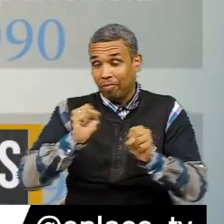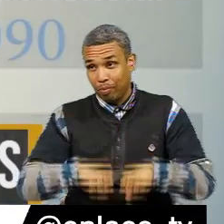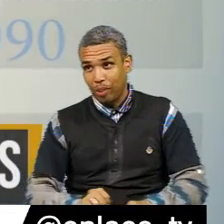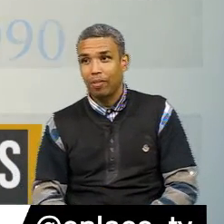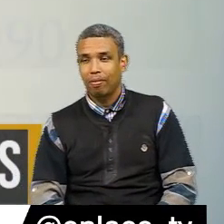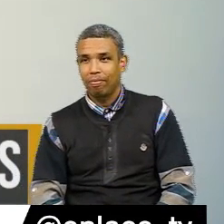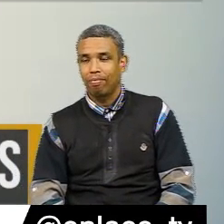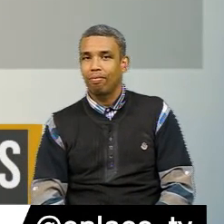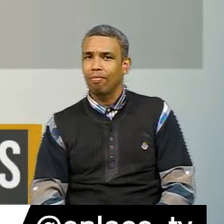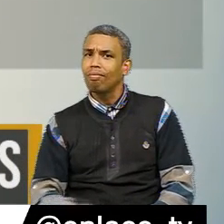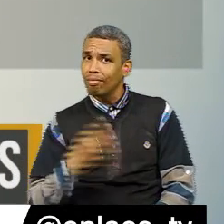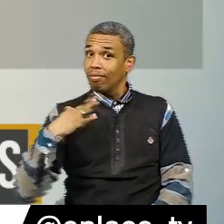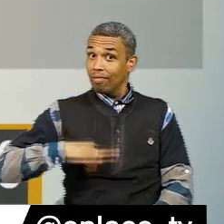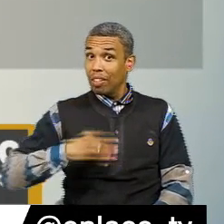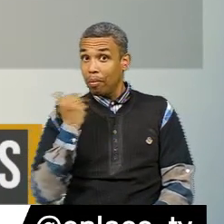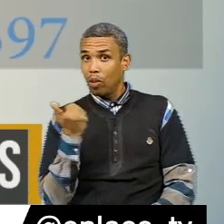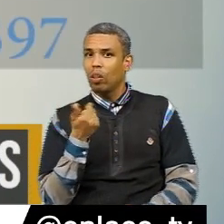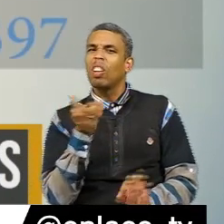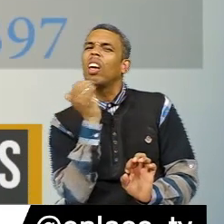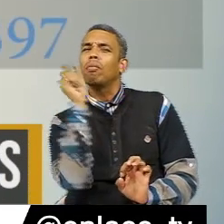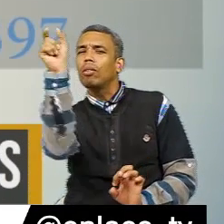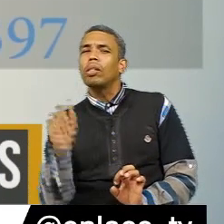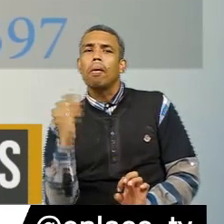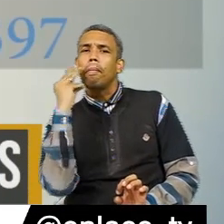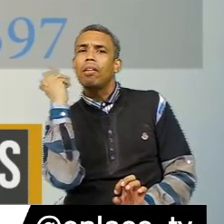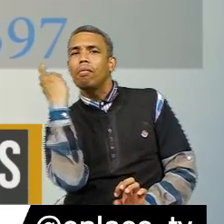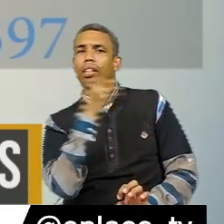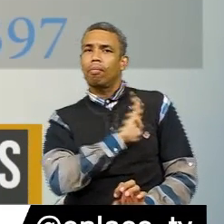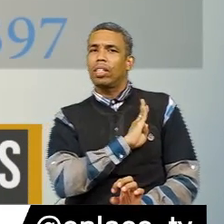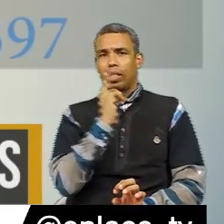7.348.139 pesos, y de un bachiller es de